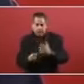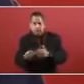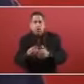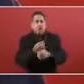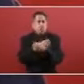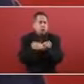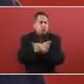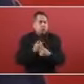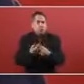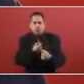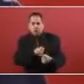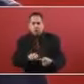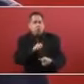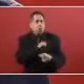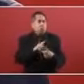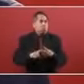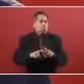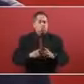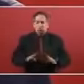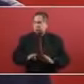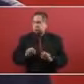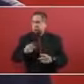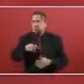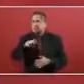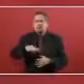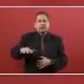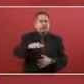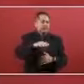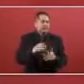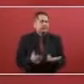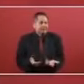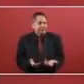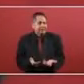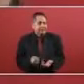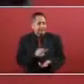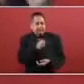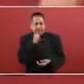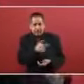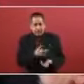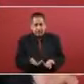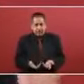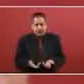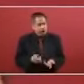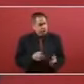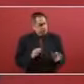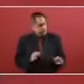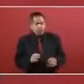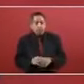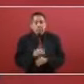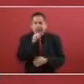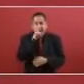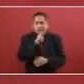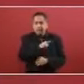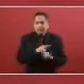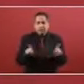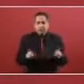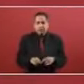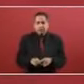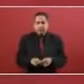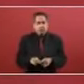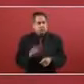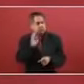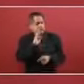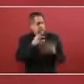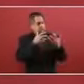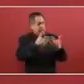salud, para el bienestar del pueblo. Esa es una actitud de una empresa